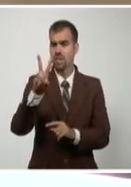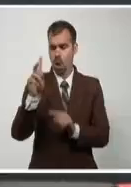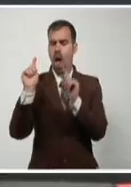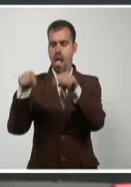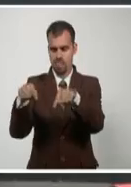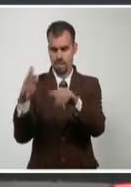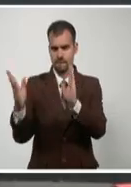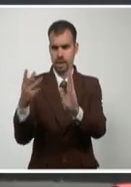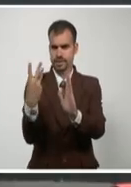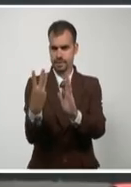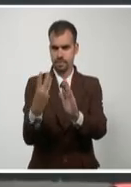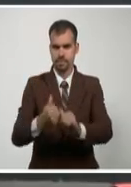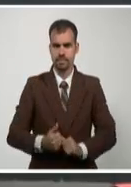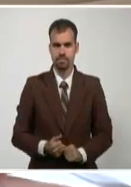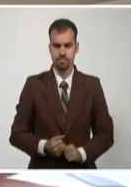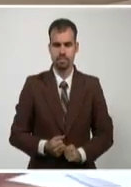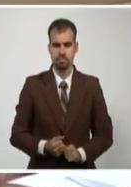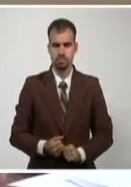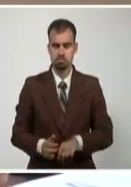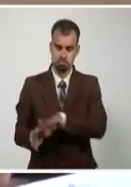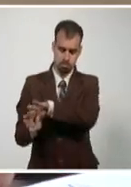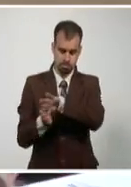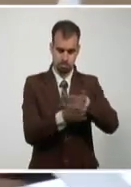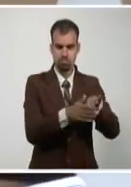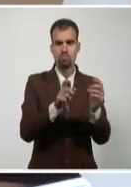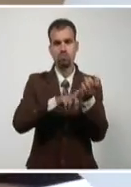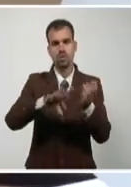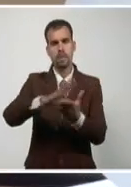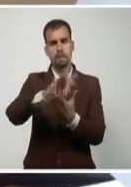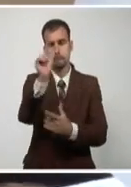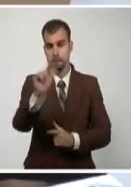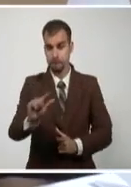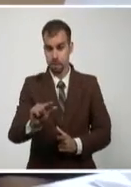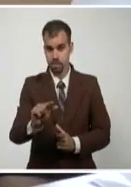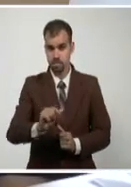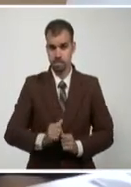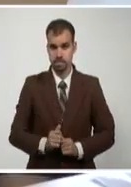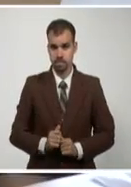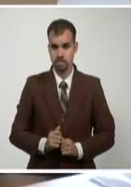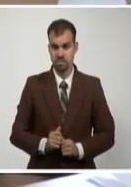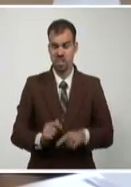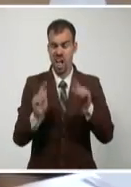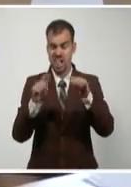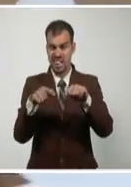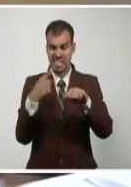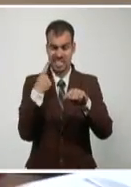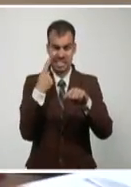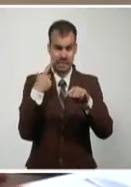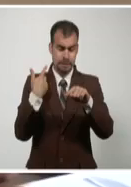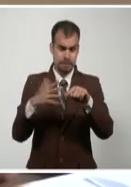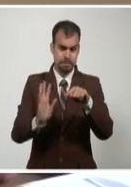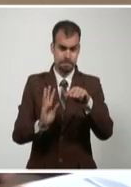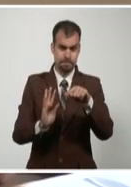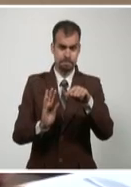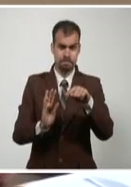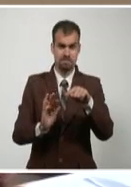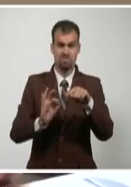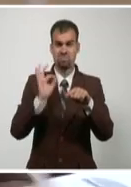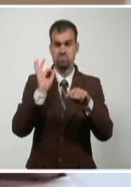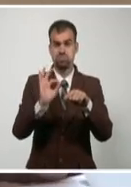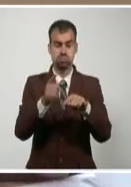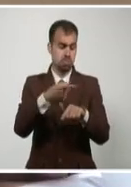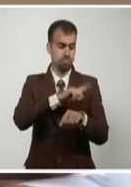número 13. En el caso de Mayabeque, esta es una provincia que desde el día